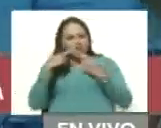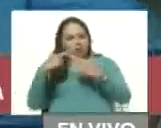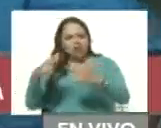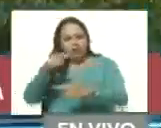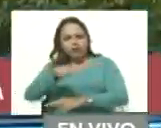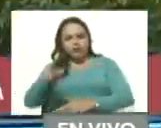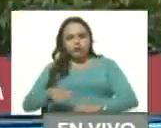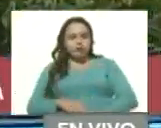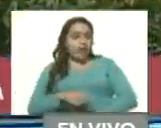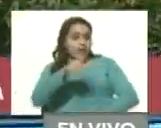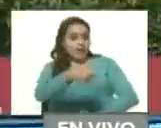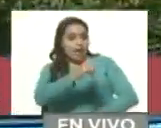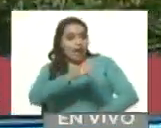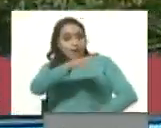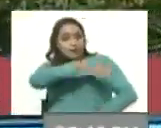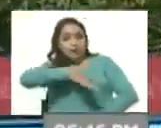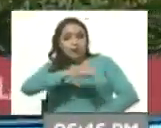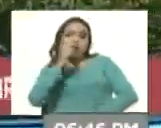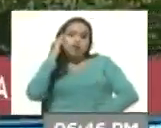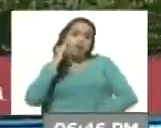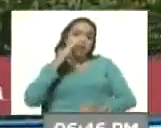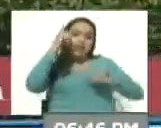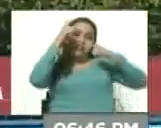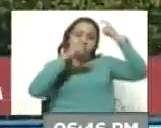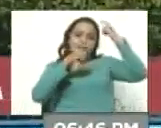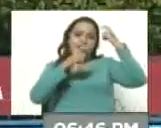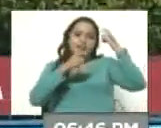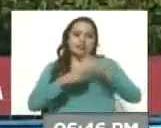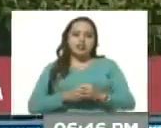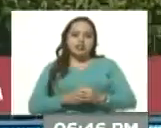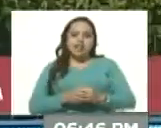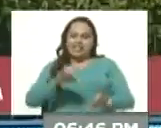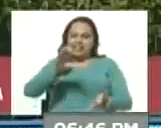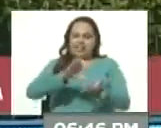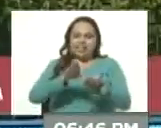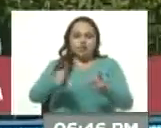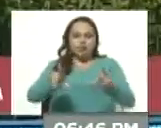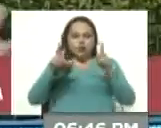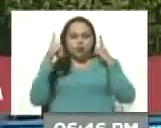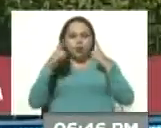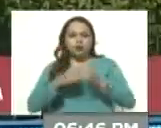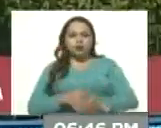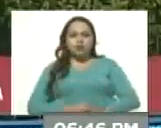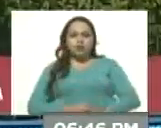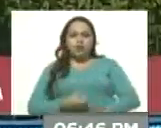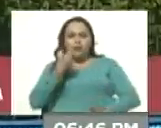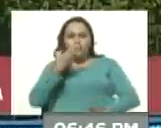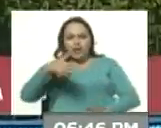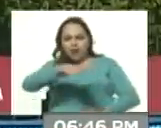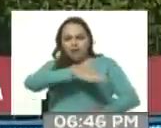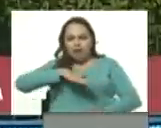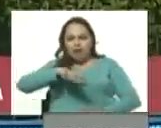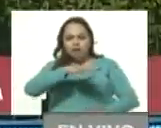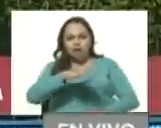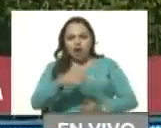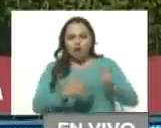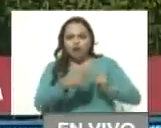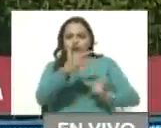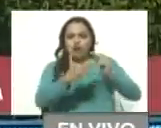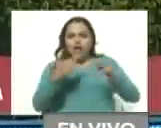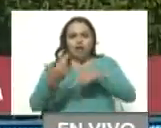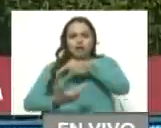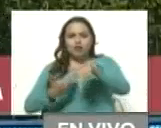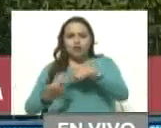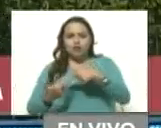audiencia estamos en la plaza bolívar chávez ubicado en el corazón de la guaira en una hermosísima plaza construida por la revolución y nuestro general